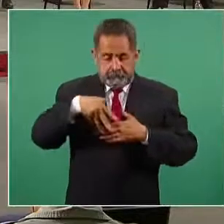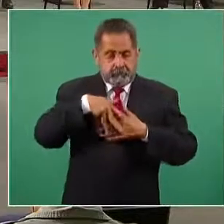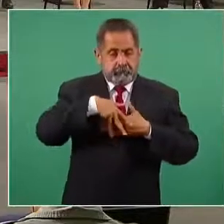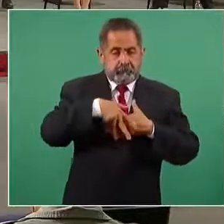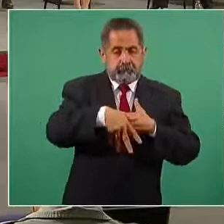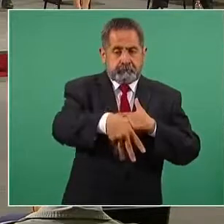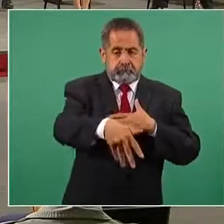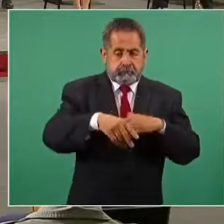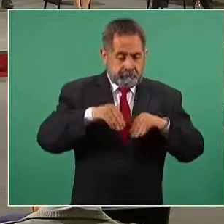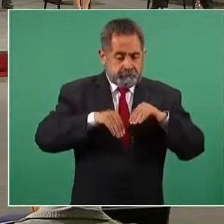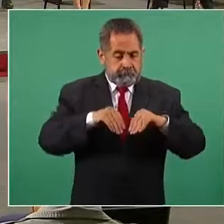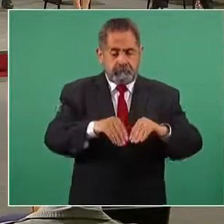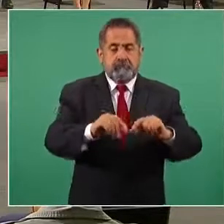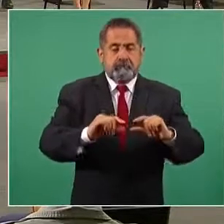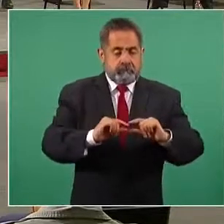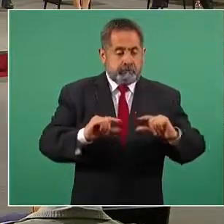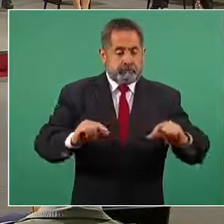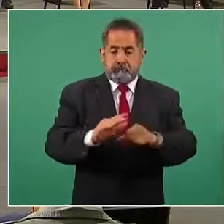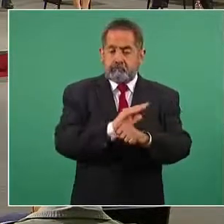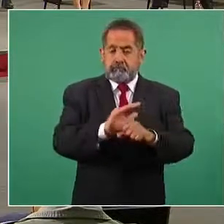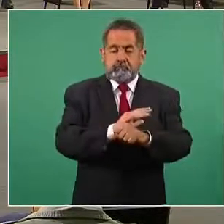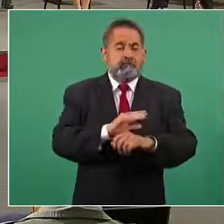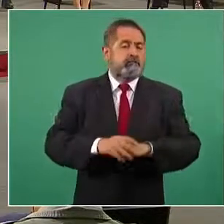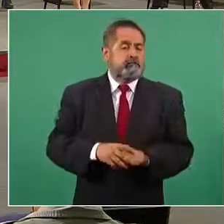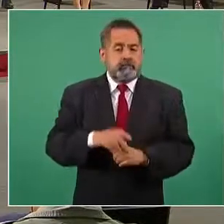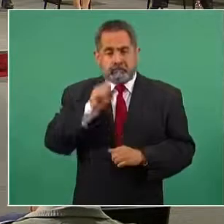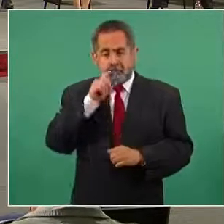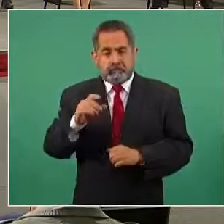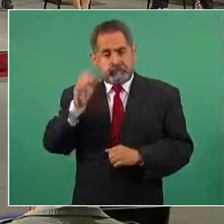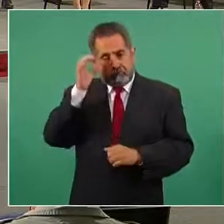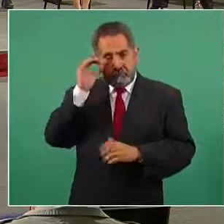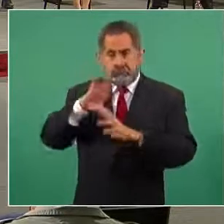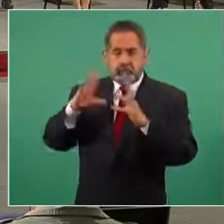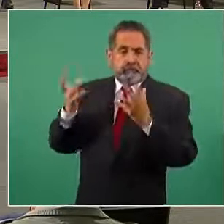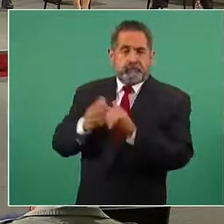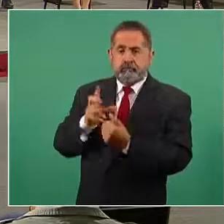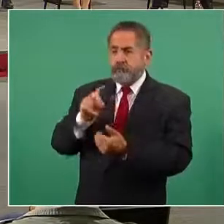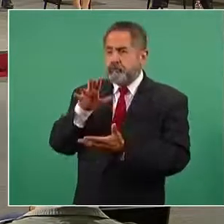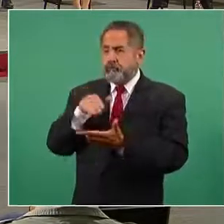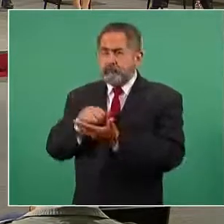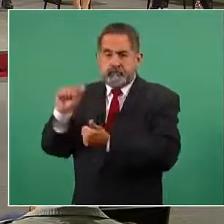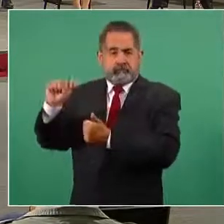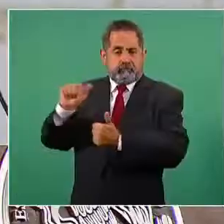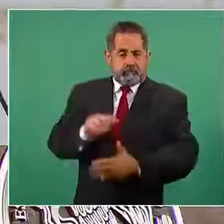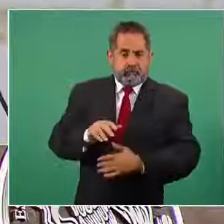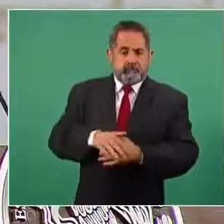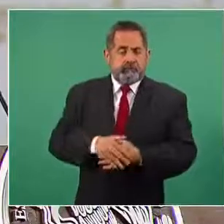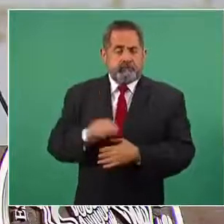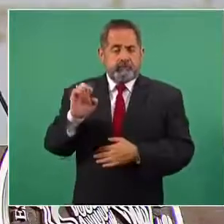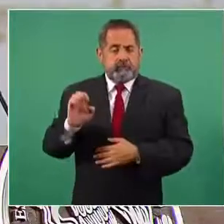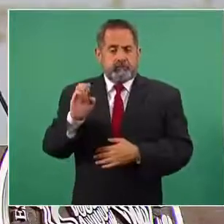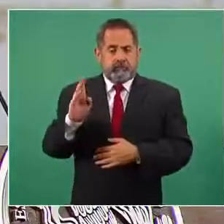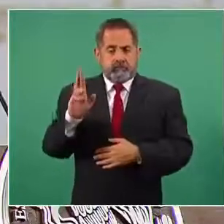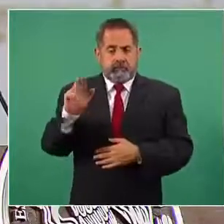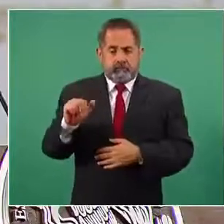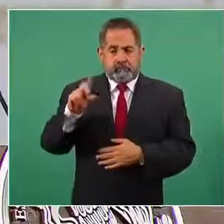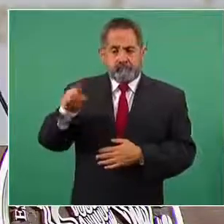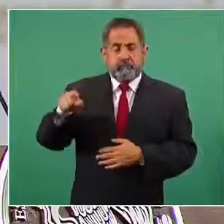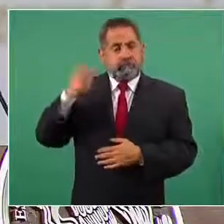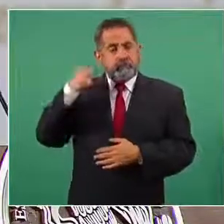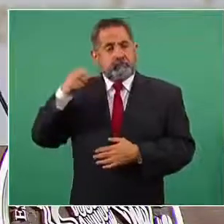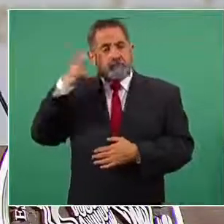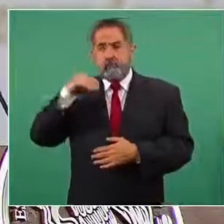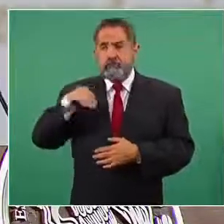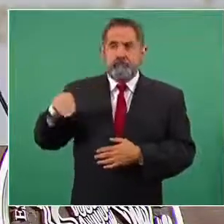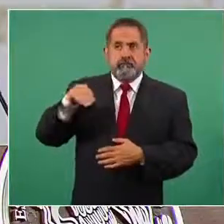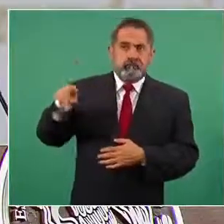y desde China 35.000 vacunas envasadas. El canciller Ebrard en su gira estará